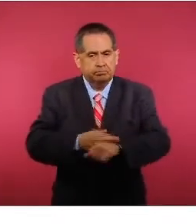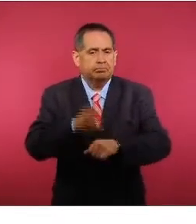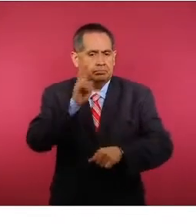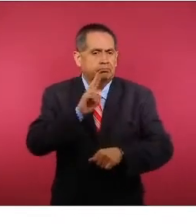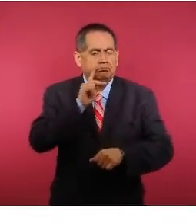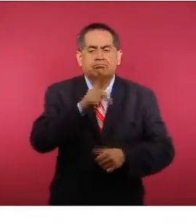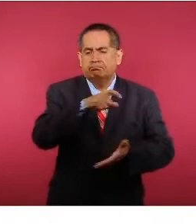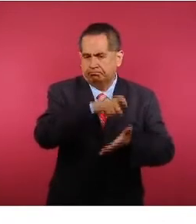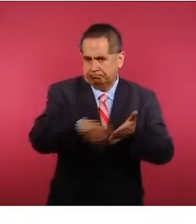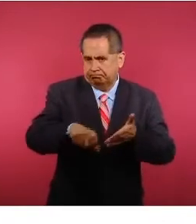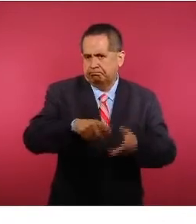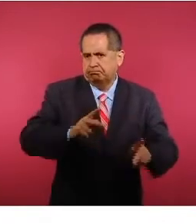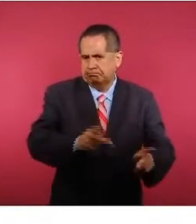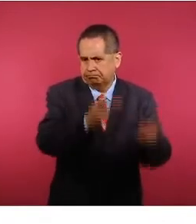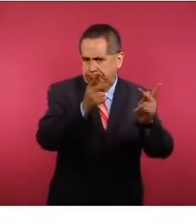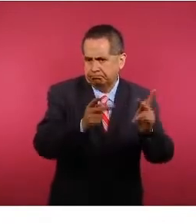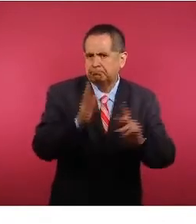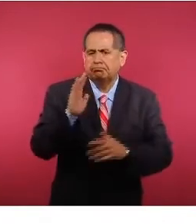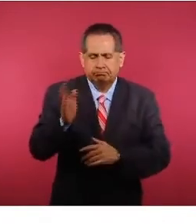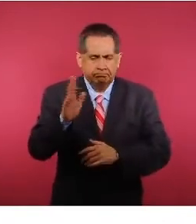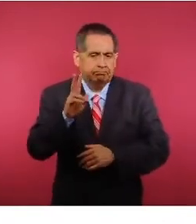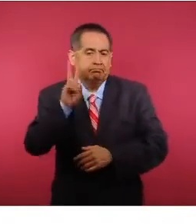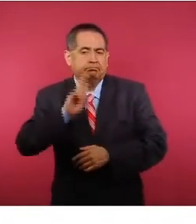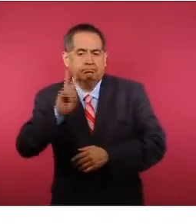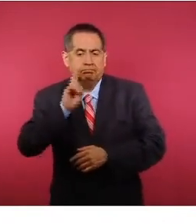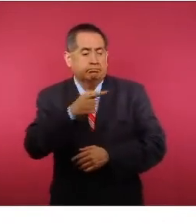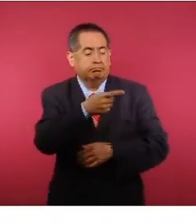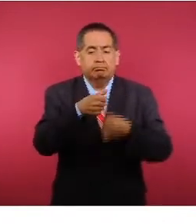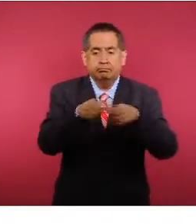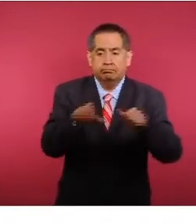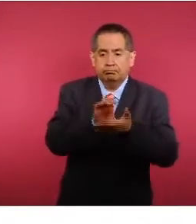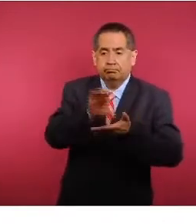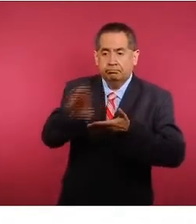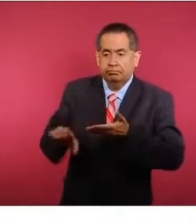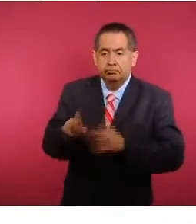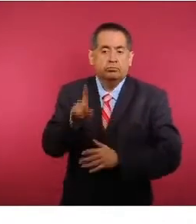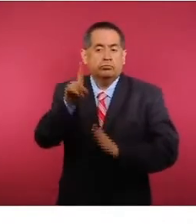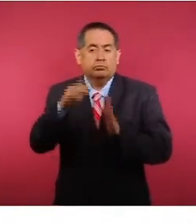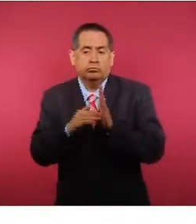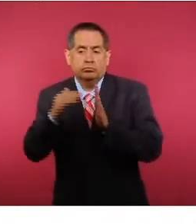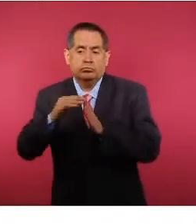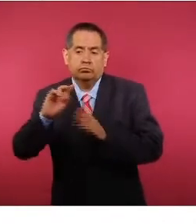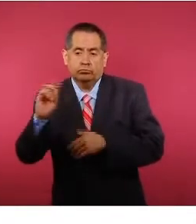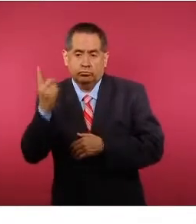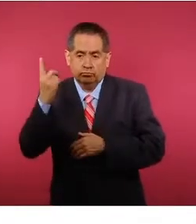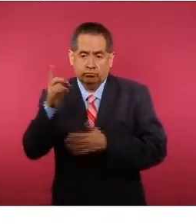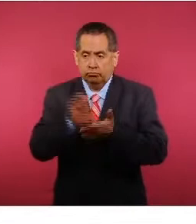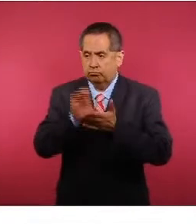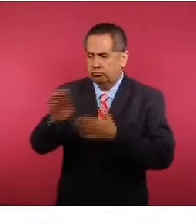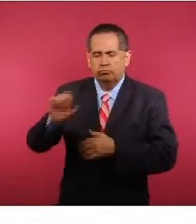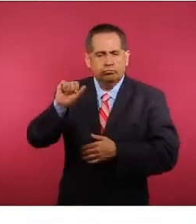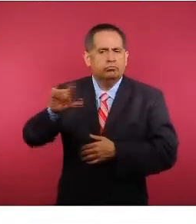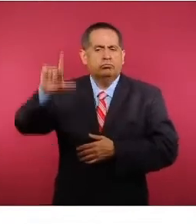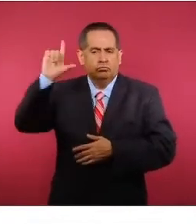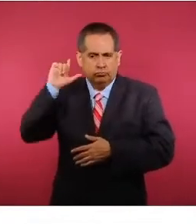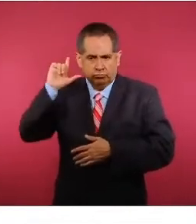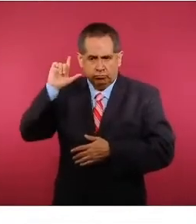de compraventa. Se recibió ya un depósito de $1,000,000 el lunes